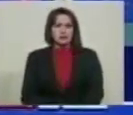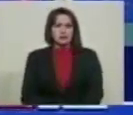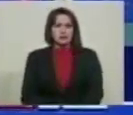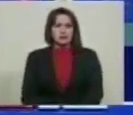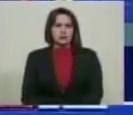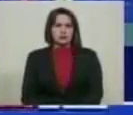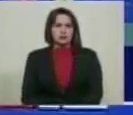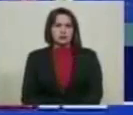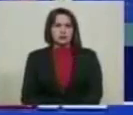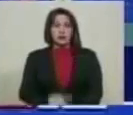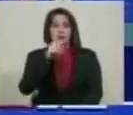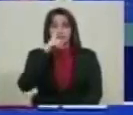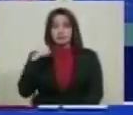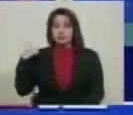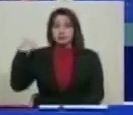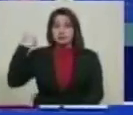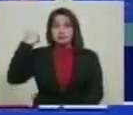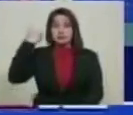Ha pasado el tiempo.